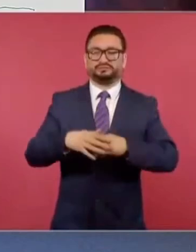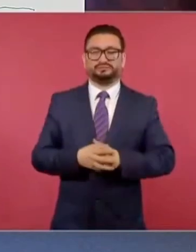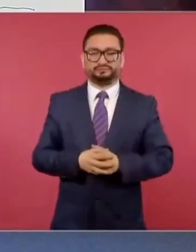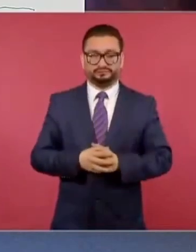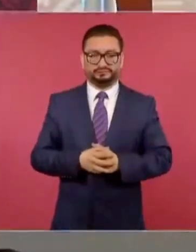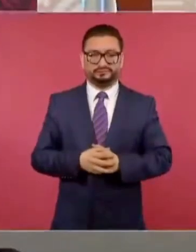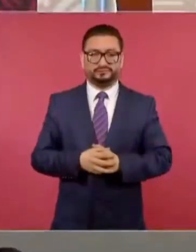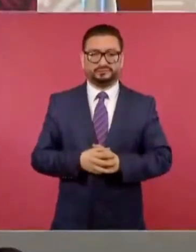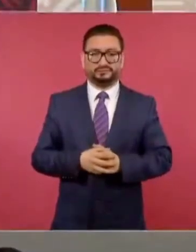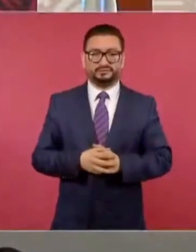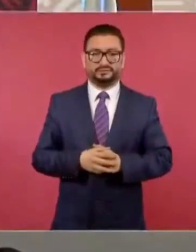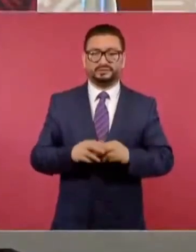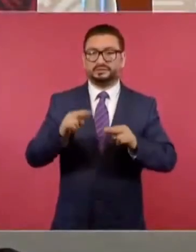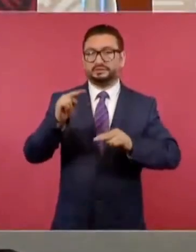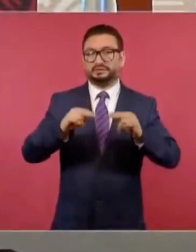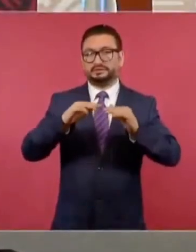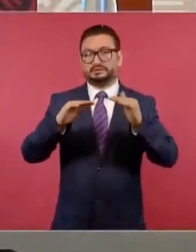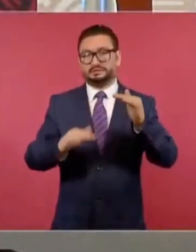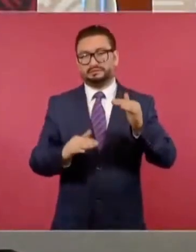Y abajo, sí.